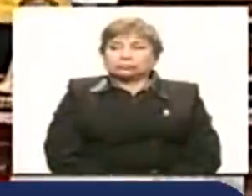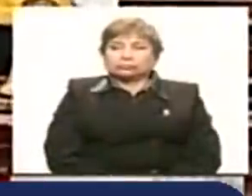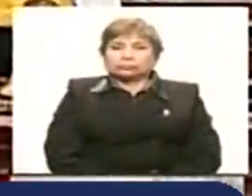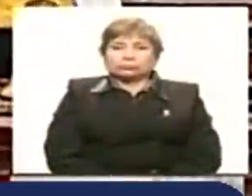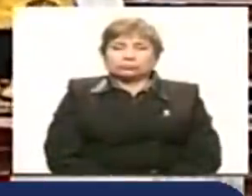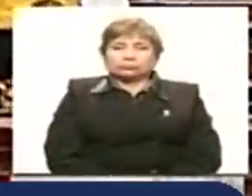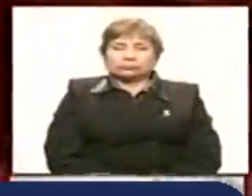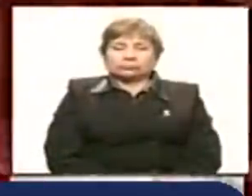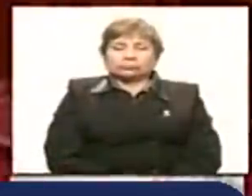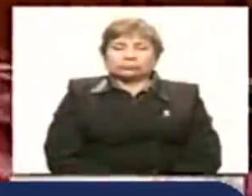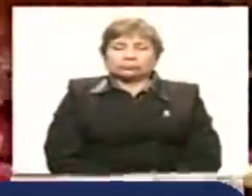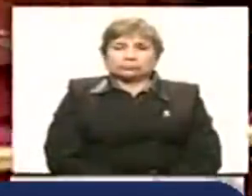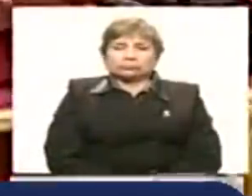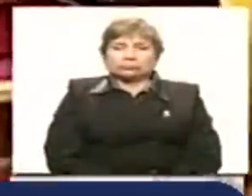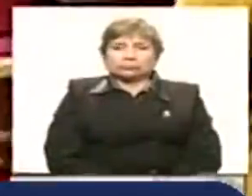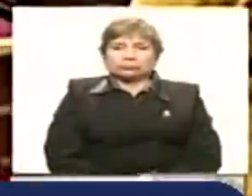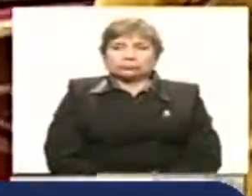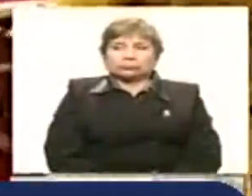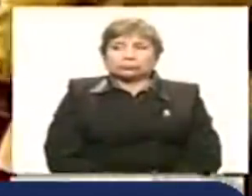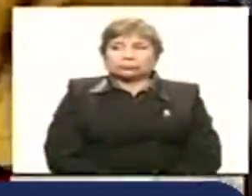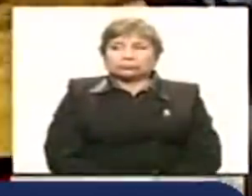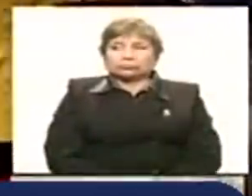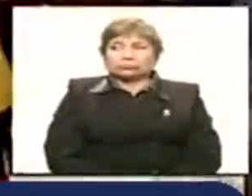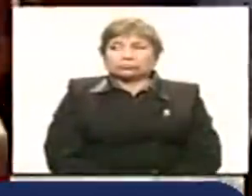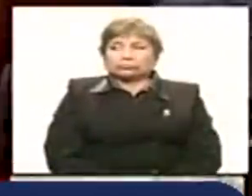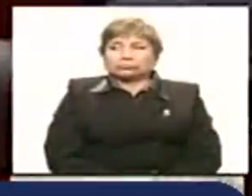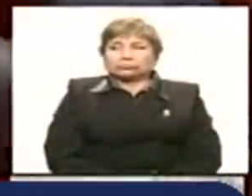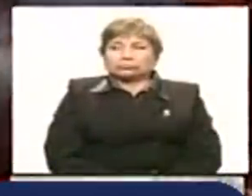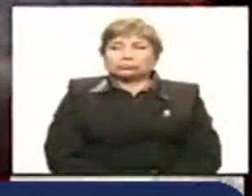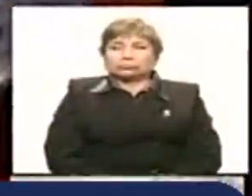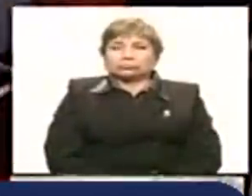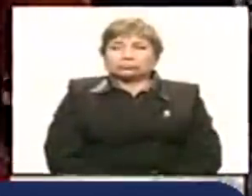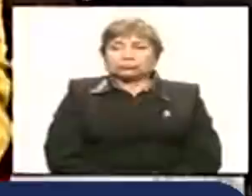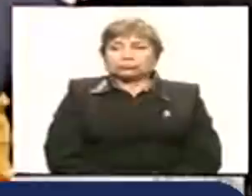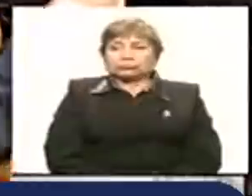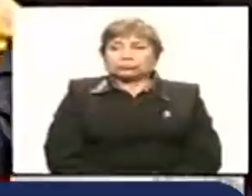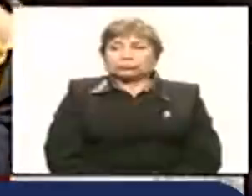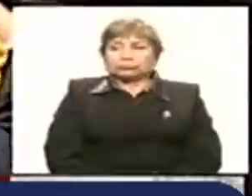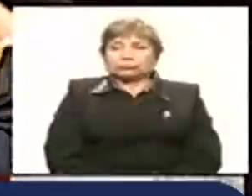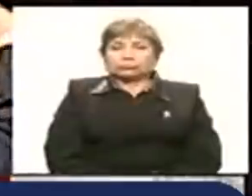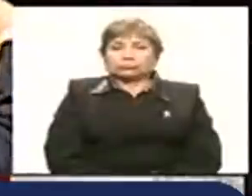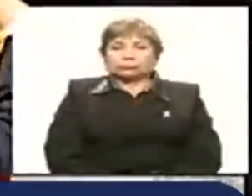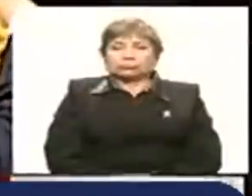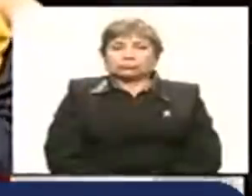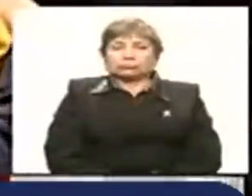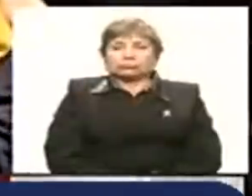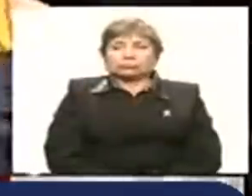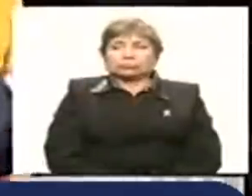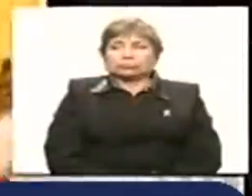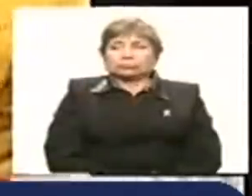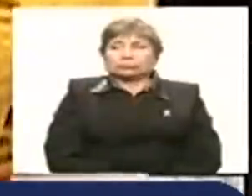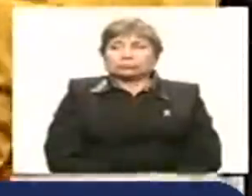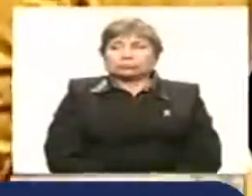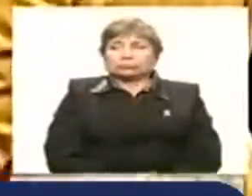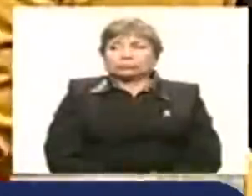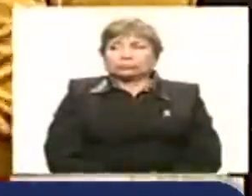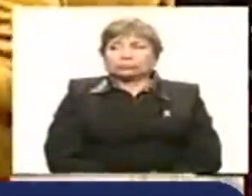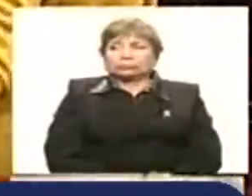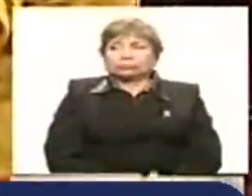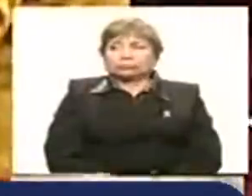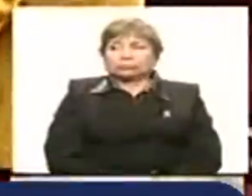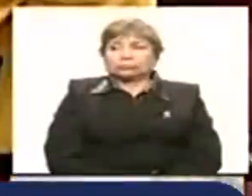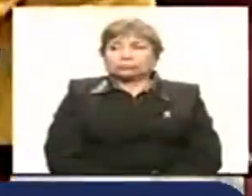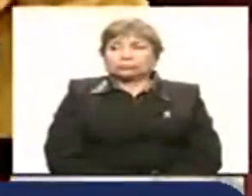De esta manera, jura Enrique Juan Pujada como segundo vicepresidente del Congreso de la República. También se saluda con un abrazo